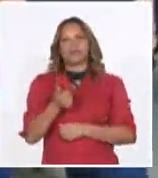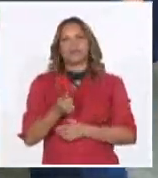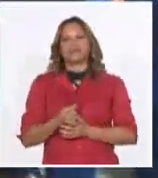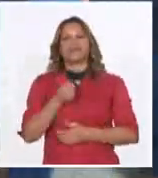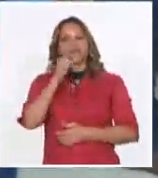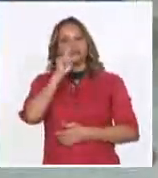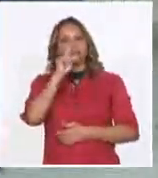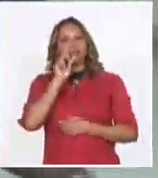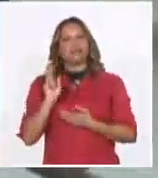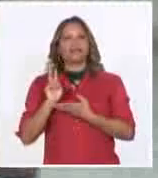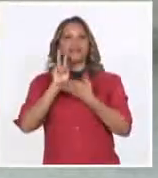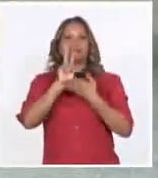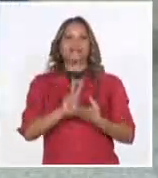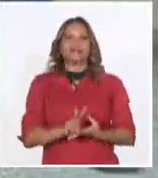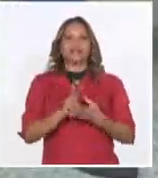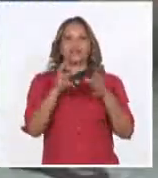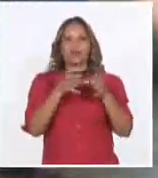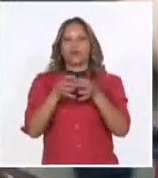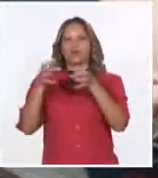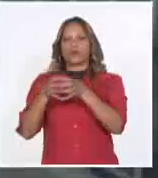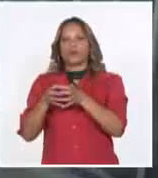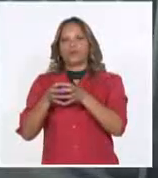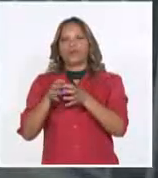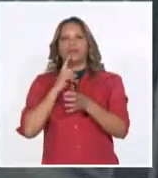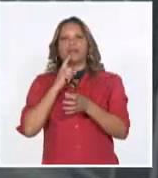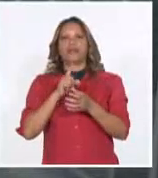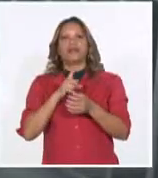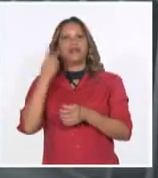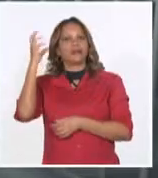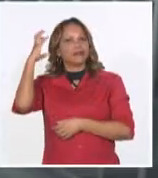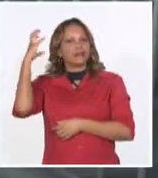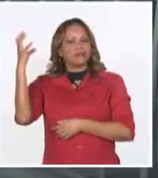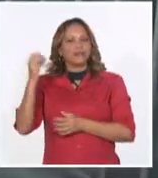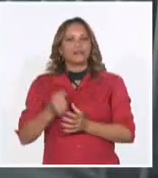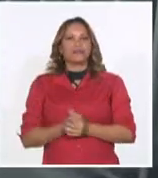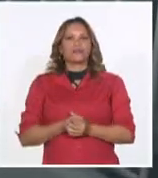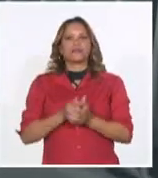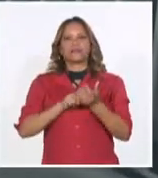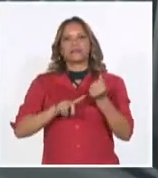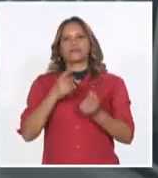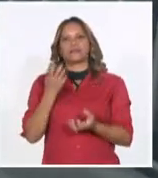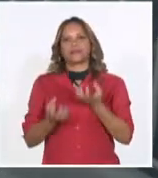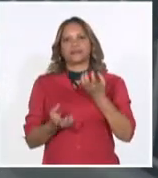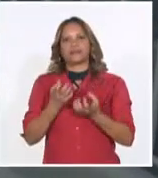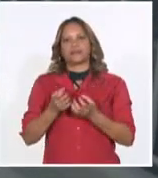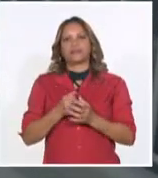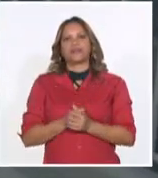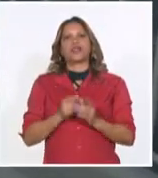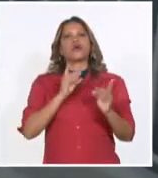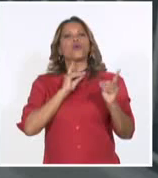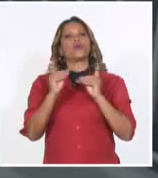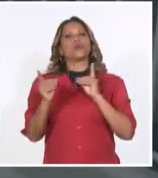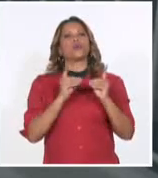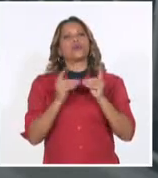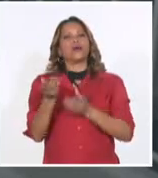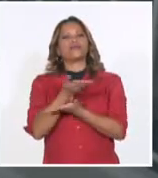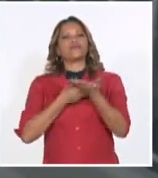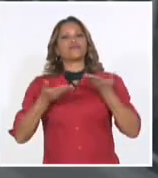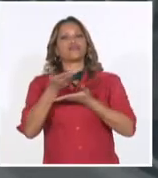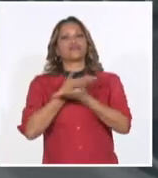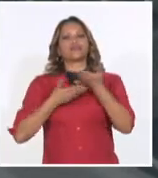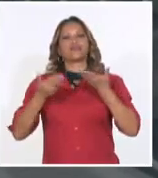al territorio de comisiones del Comité Central y Parlamento Cubano a Cienfuegos. Un amplio diálogo sostuvieron sus integrantes